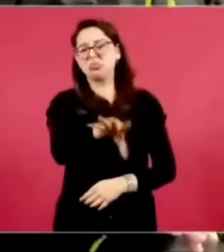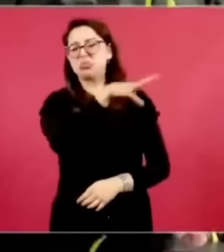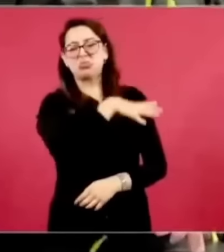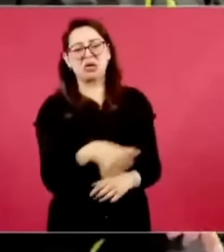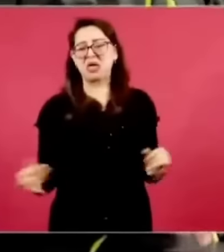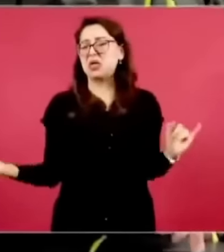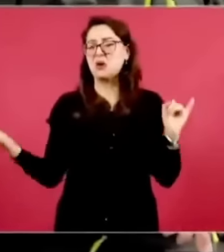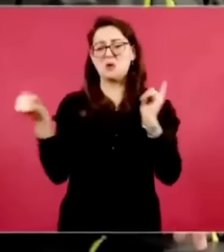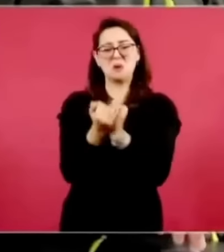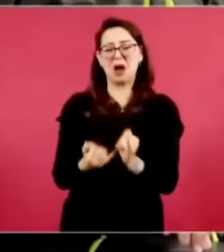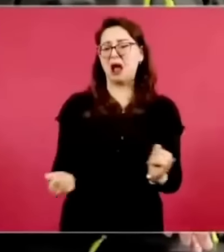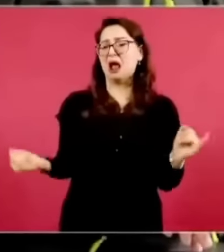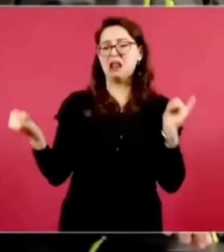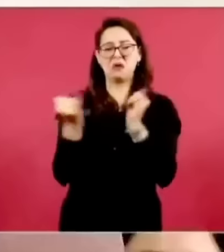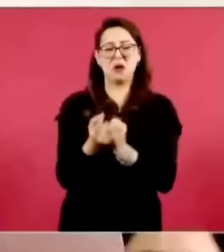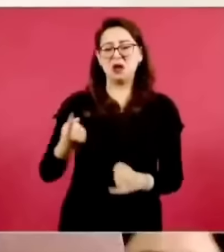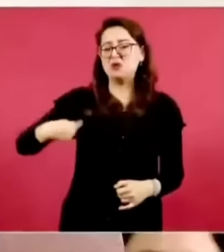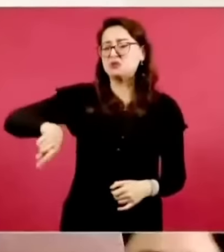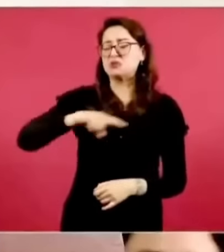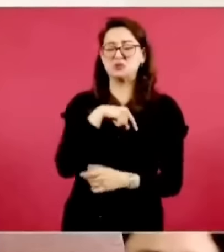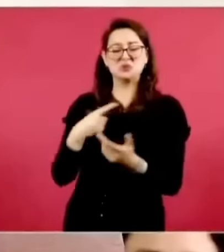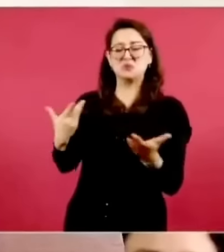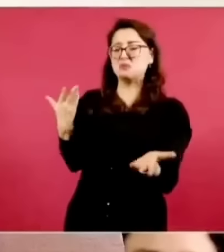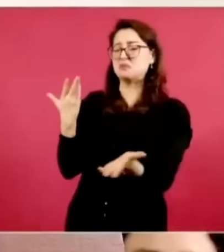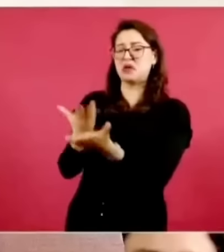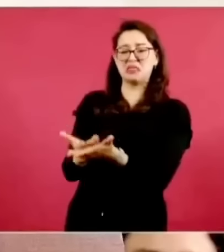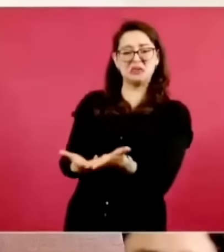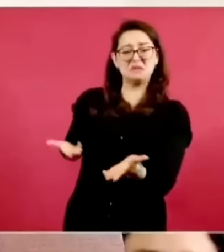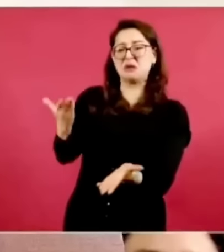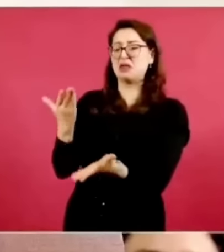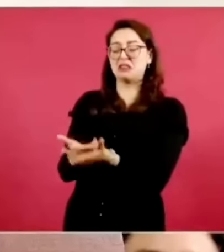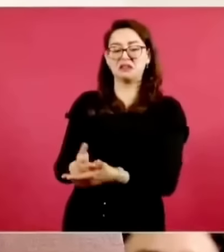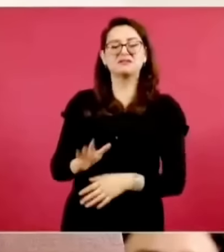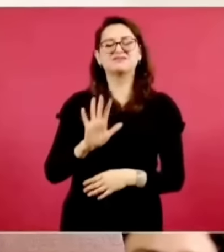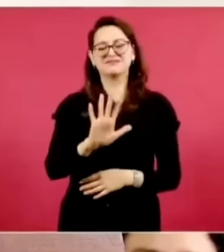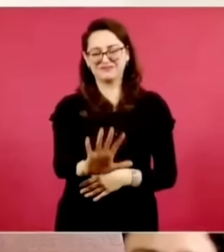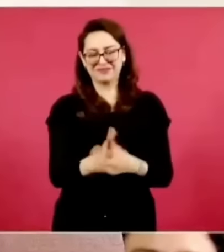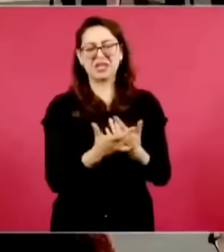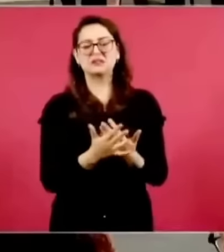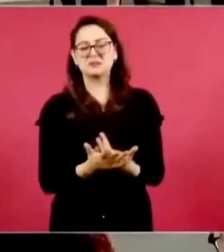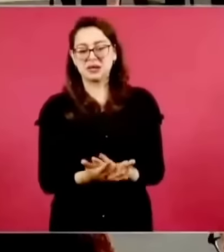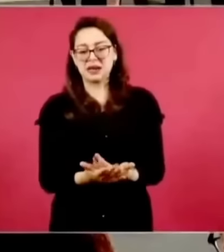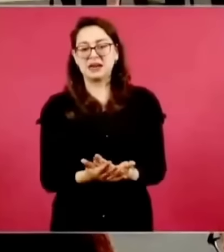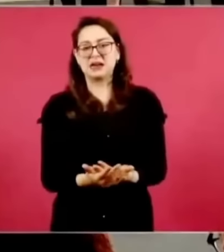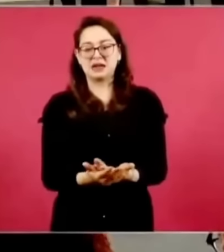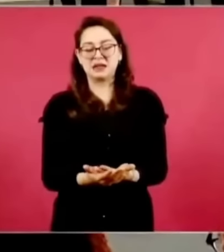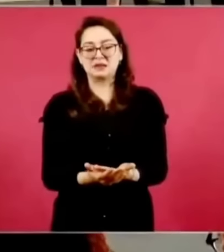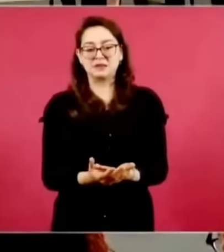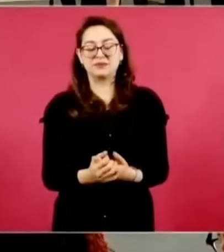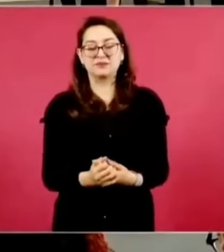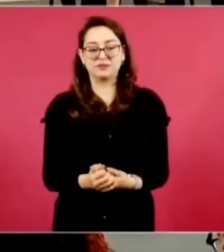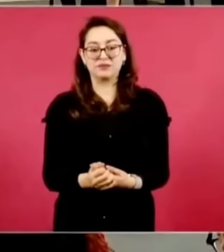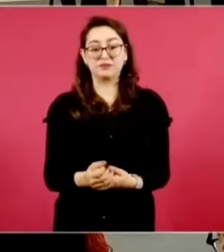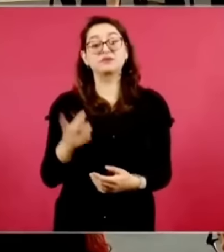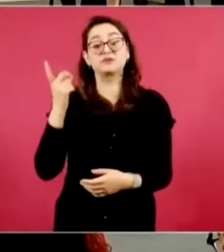ha tomado esta solicitud reunión el